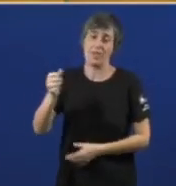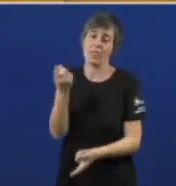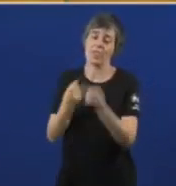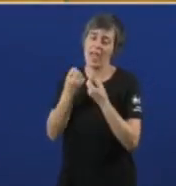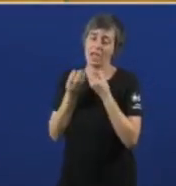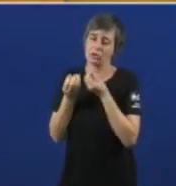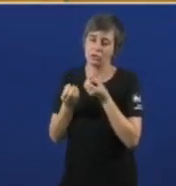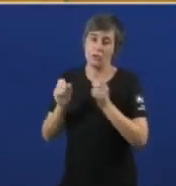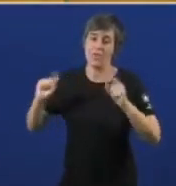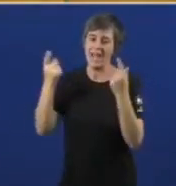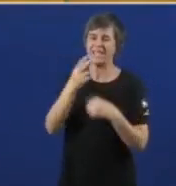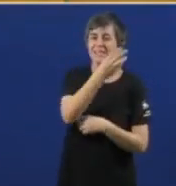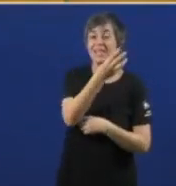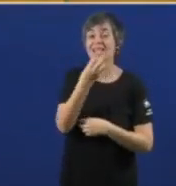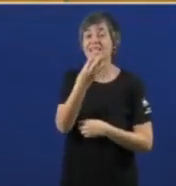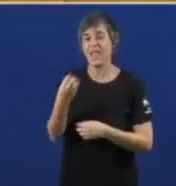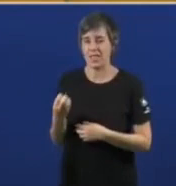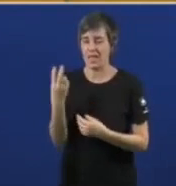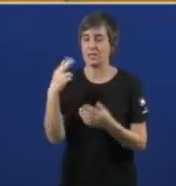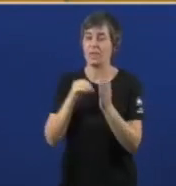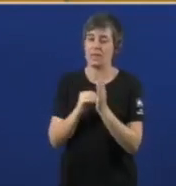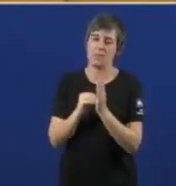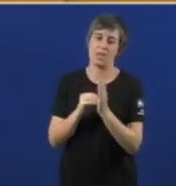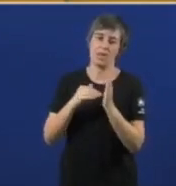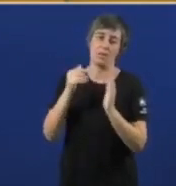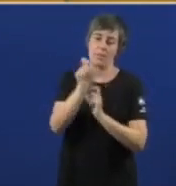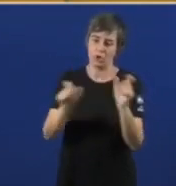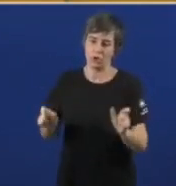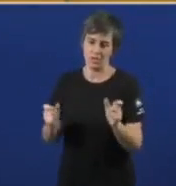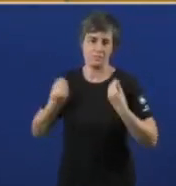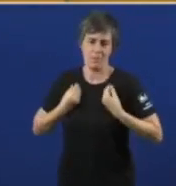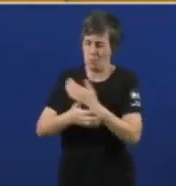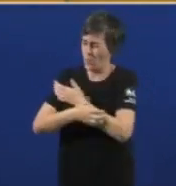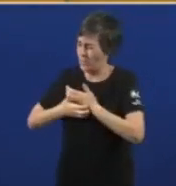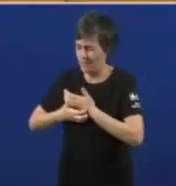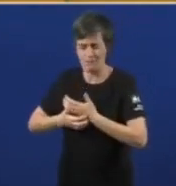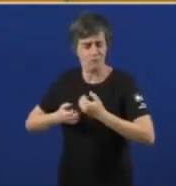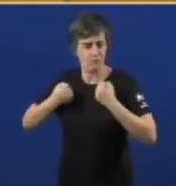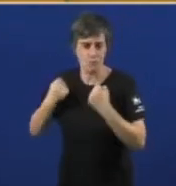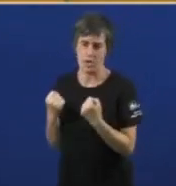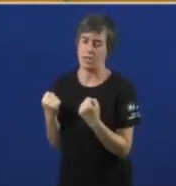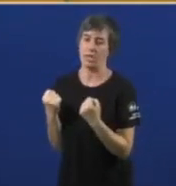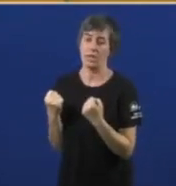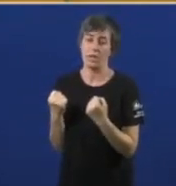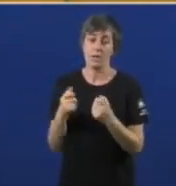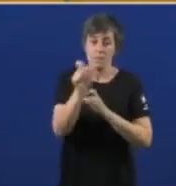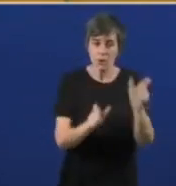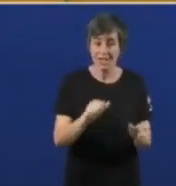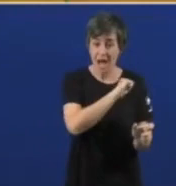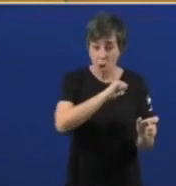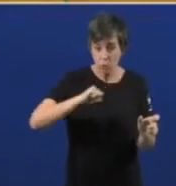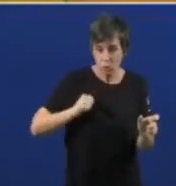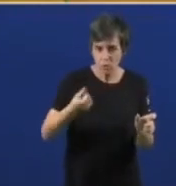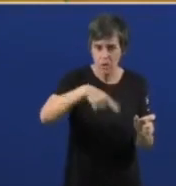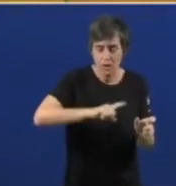que viven en situación de pobreza severa, cando temos as PEMES e os nosos autónomos facendo malabarismos para poder